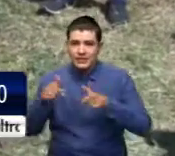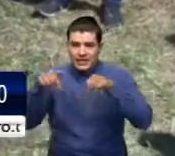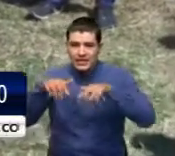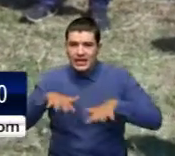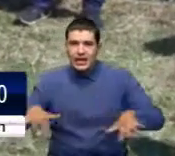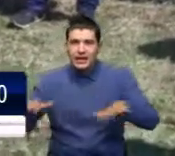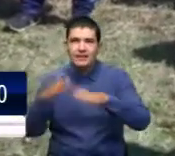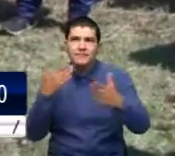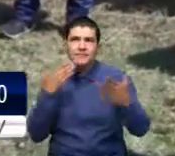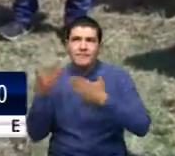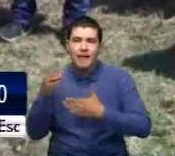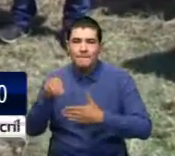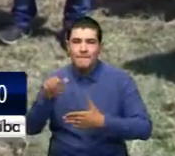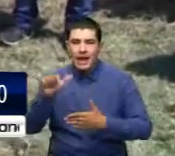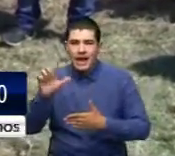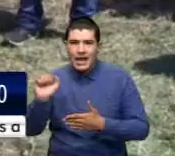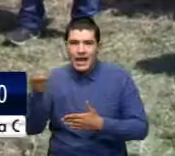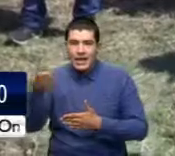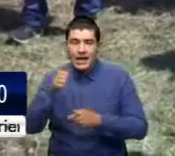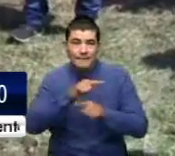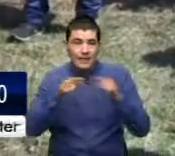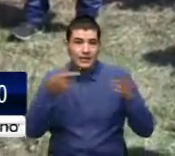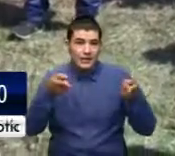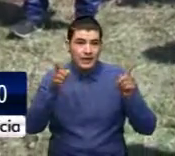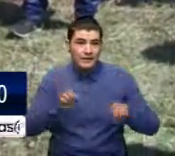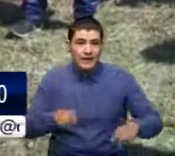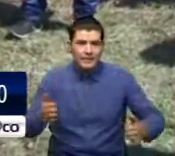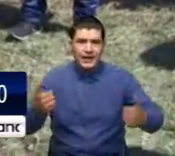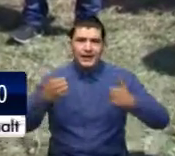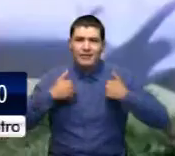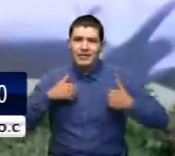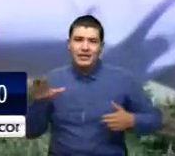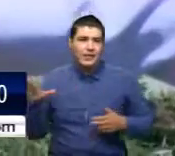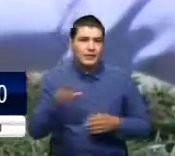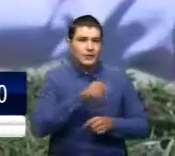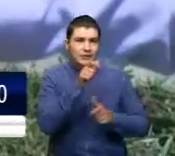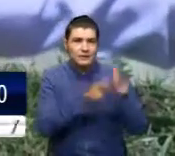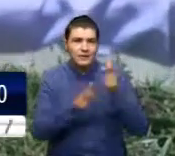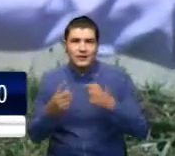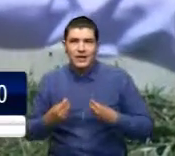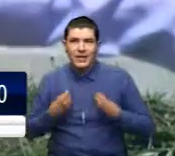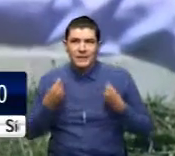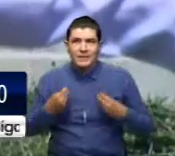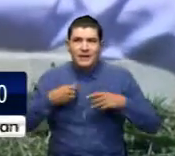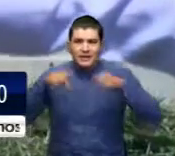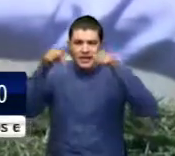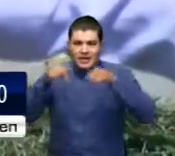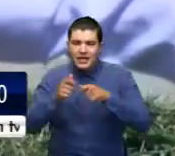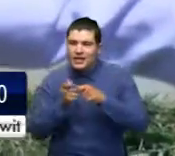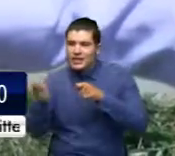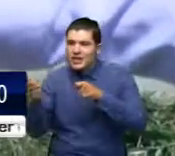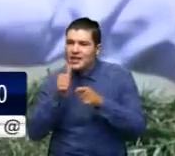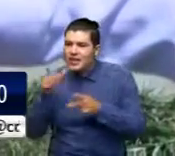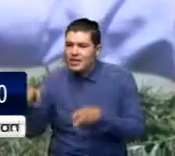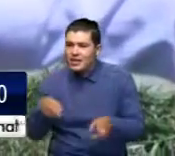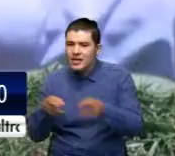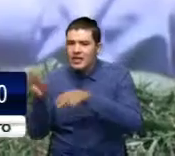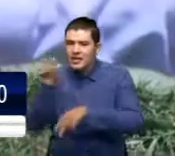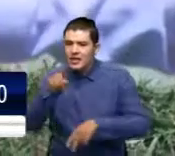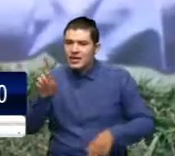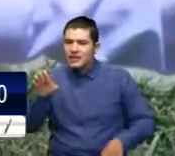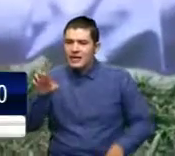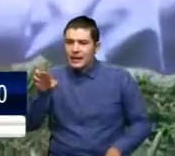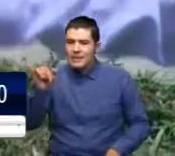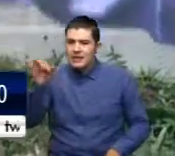de Málaga, pero también está beneficiando a todos los que viven o están cerca a las riberas del río Cervitad y del